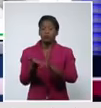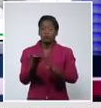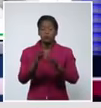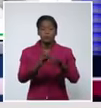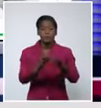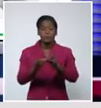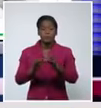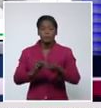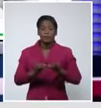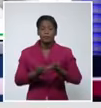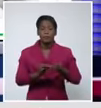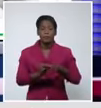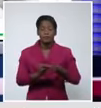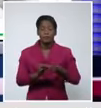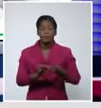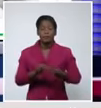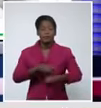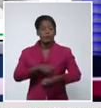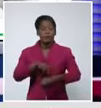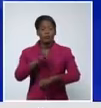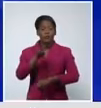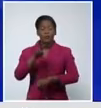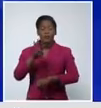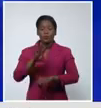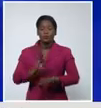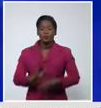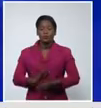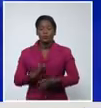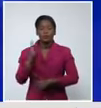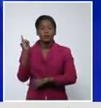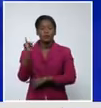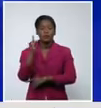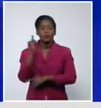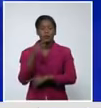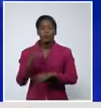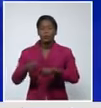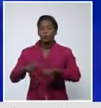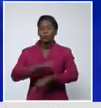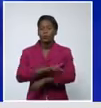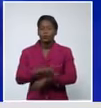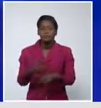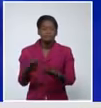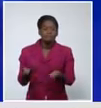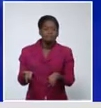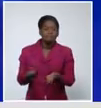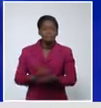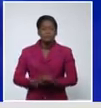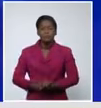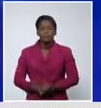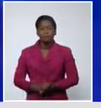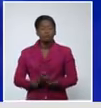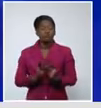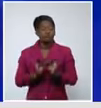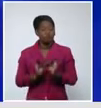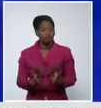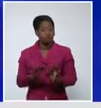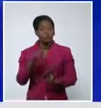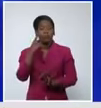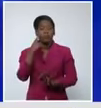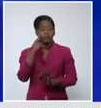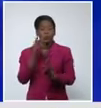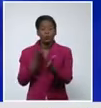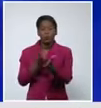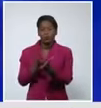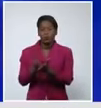últimas 24 horas a nivel internacional. Doctor. Así es, Pepe, todavía